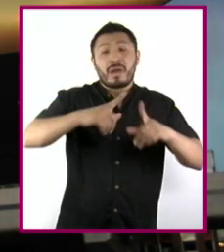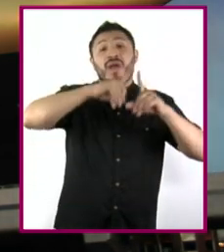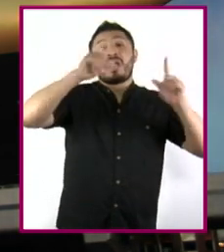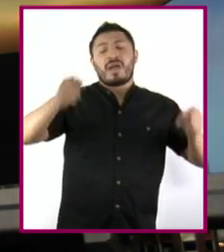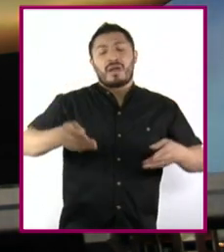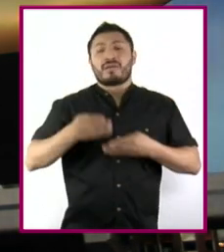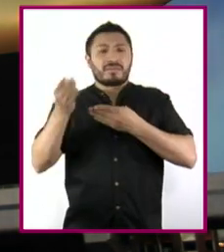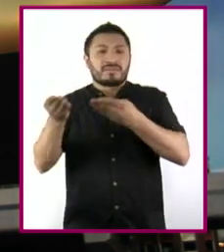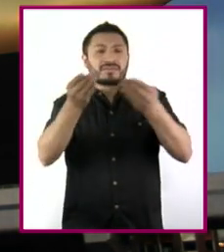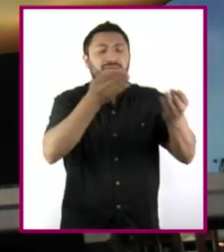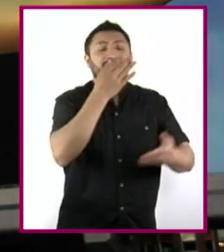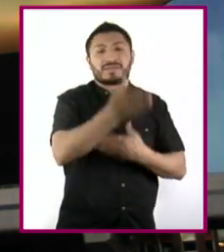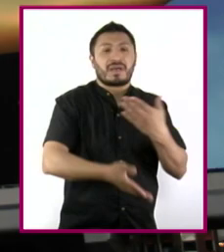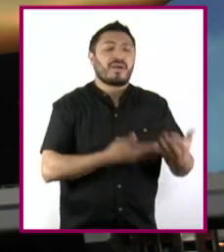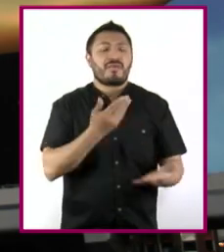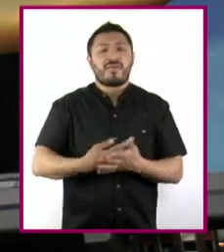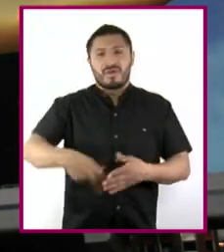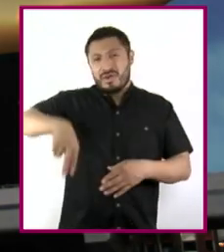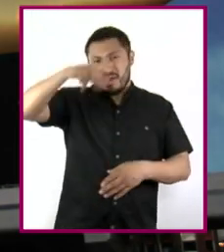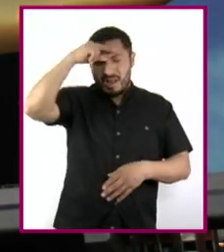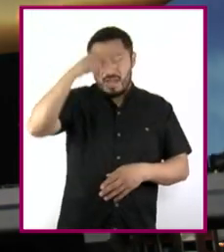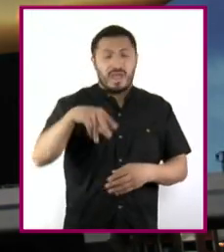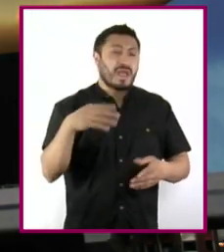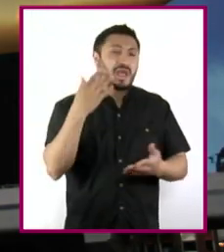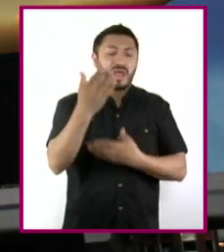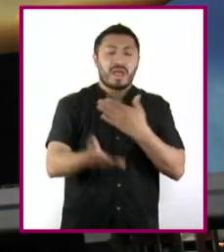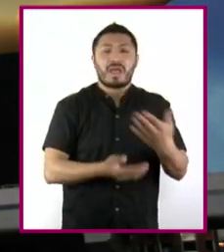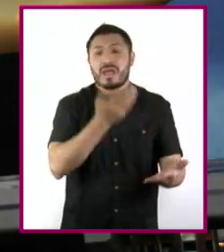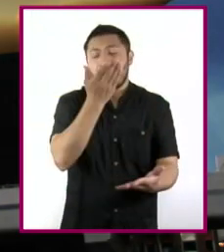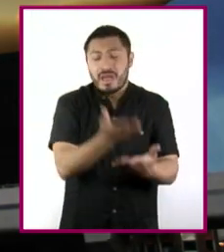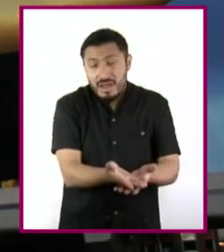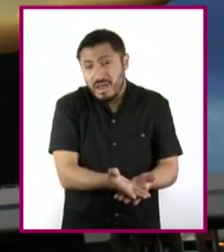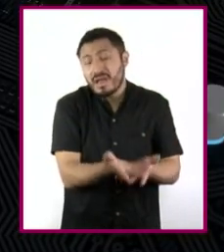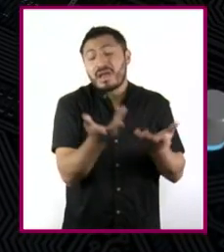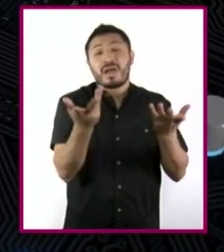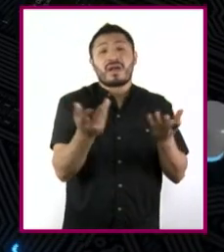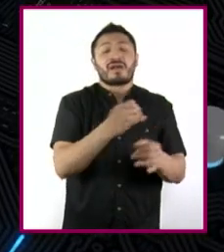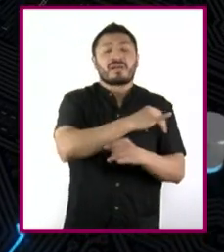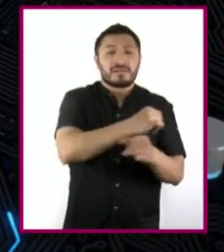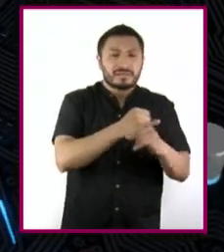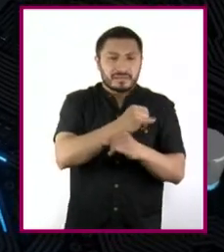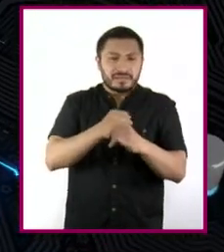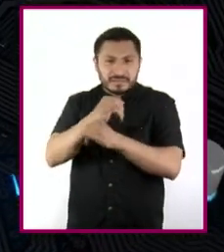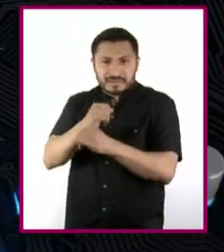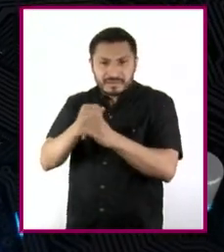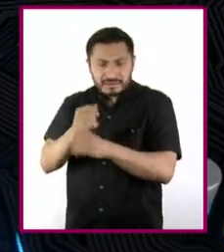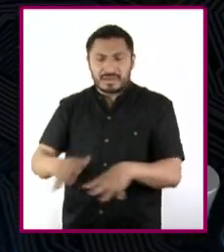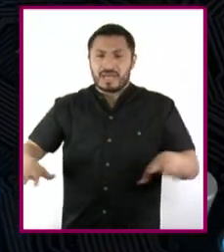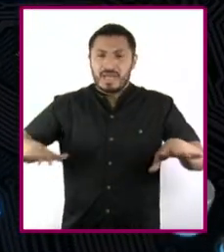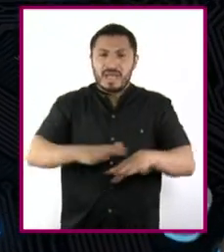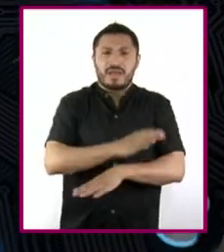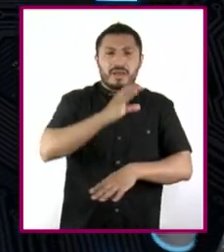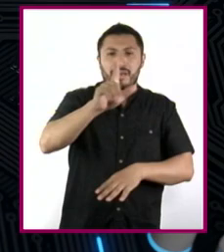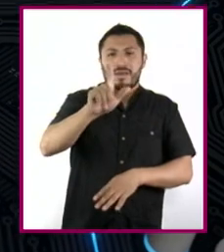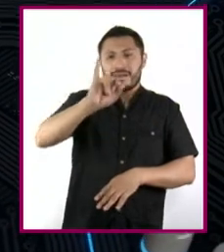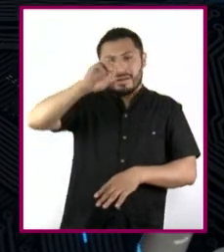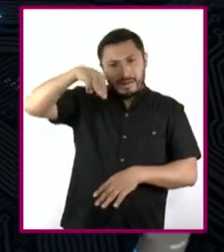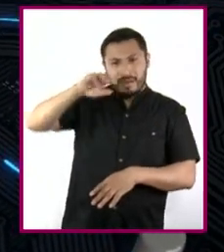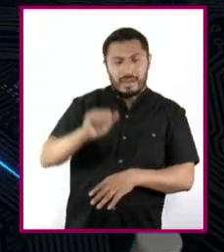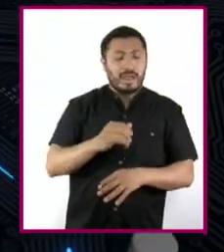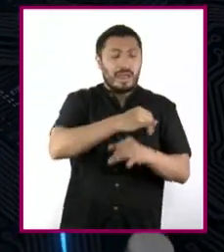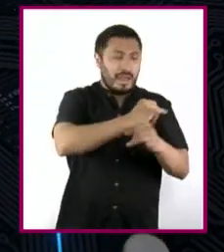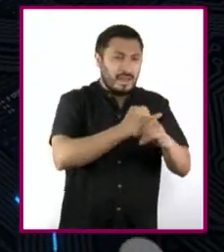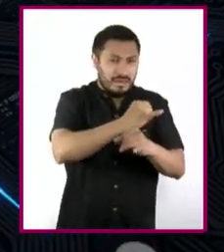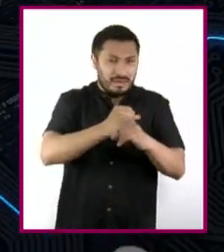los servicios de inteligencia, a los servicios de investigación en cambio climático, de